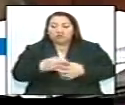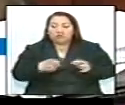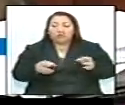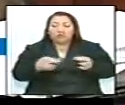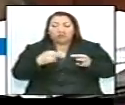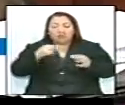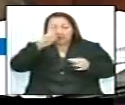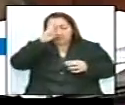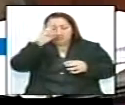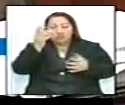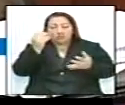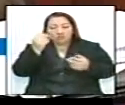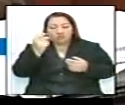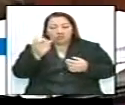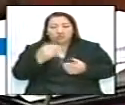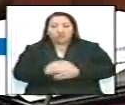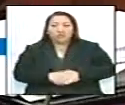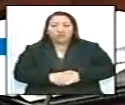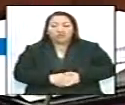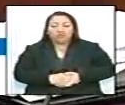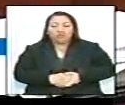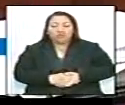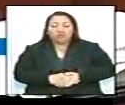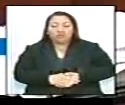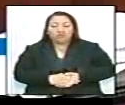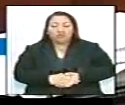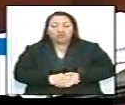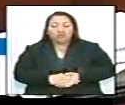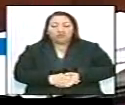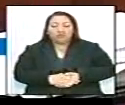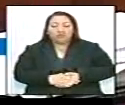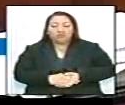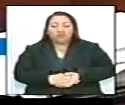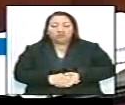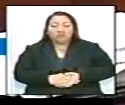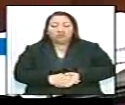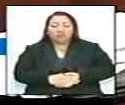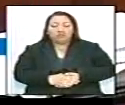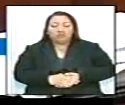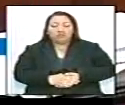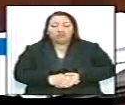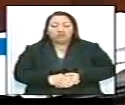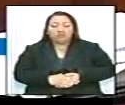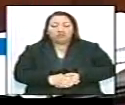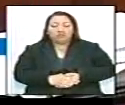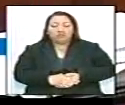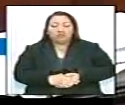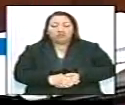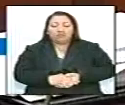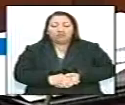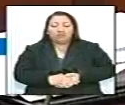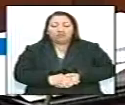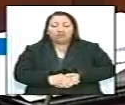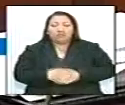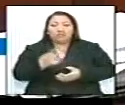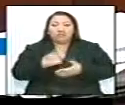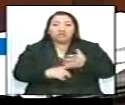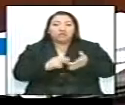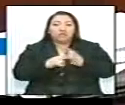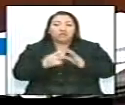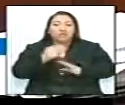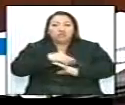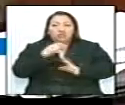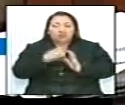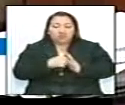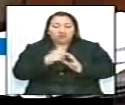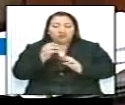decisión valiente, señor. Bueno, se hablan de los reglamentos, de los plazos en el proyecto.